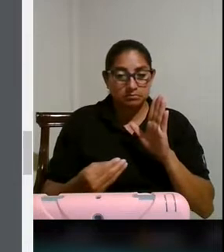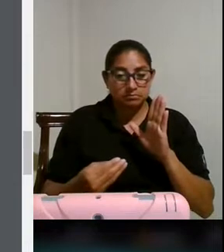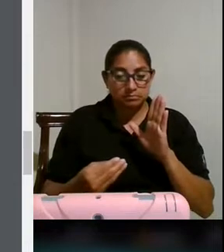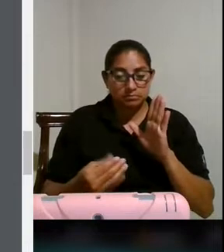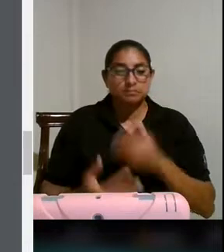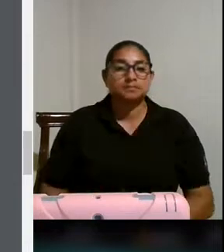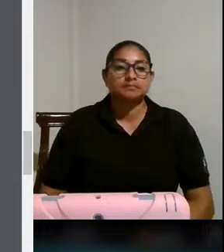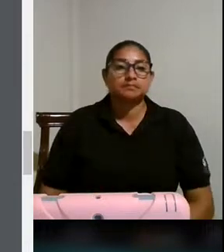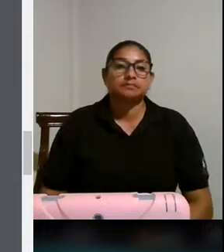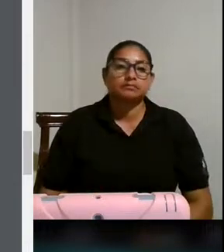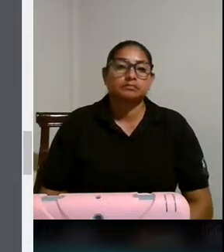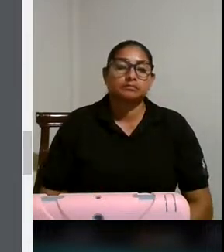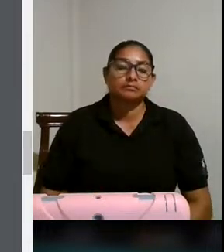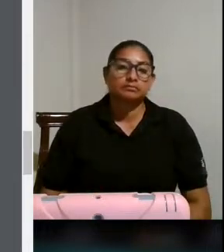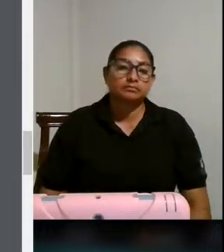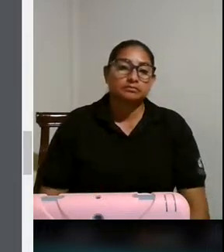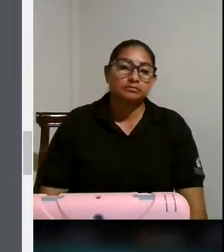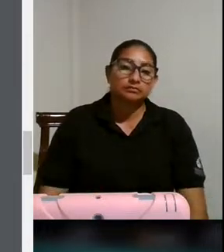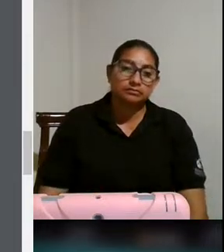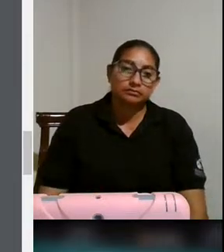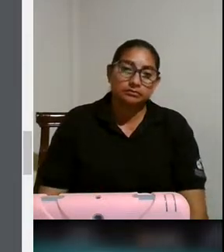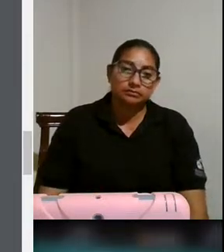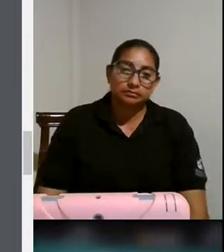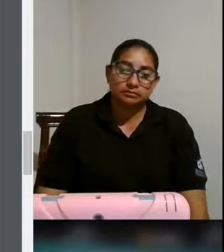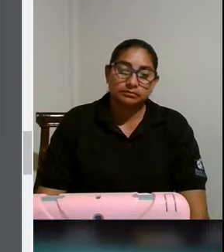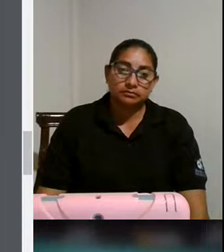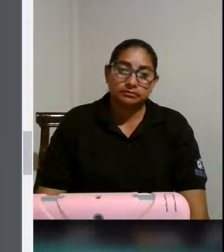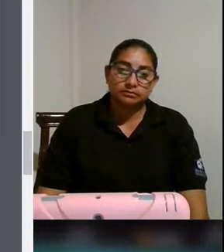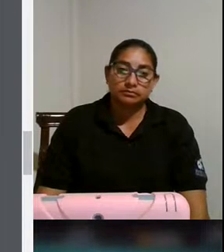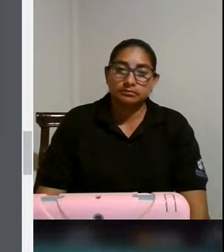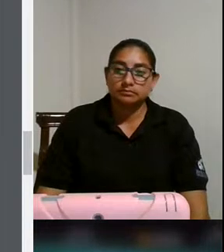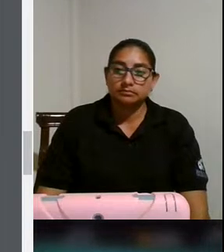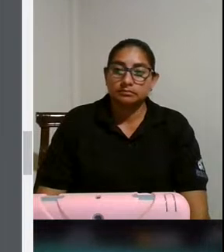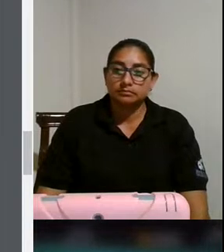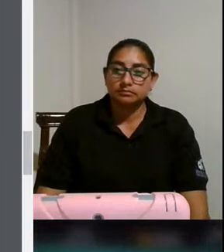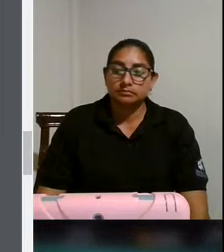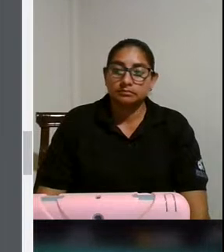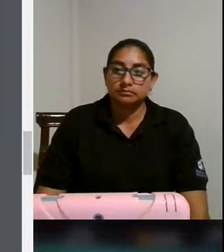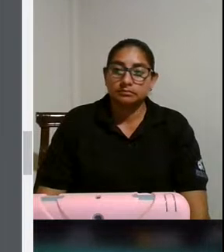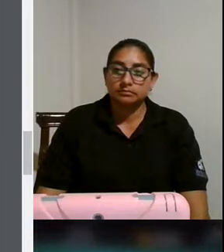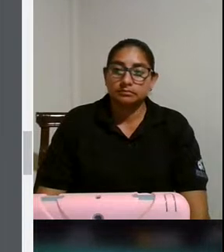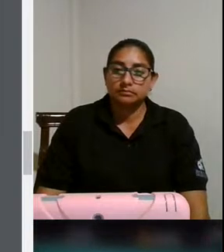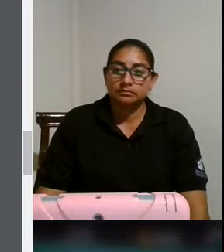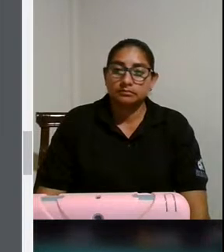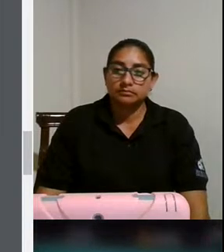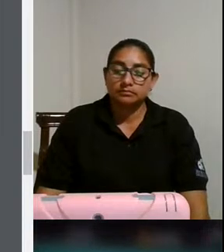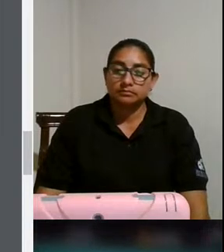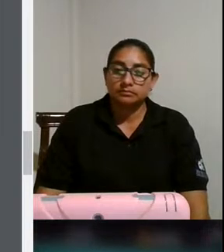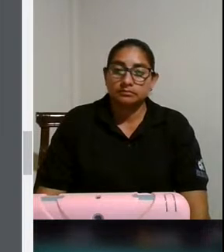Ven que se Hex, ve profe, hex. un poquito extenso. ¿Perdón? Hex.